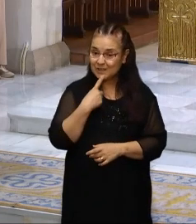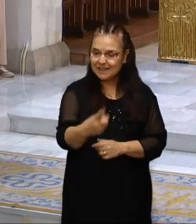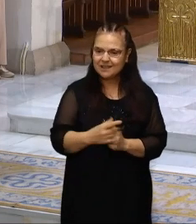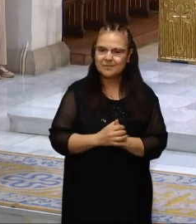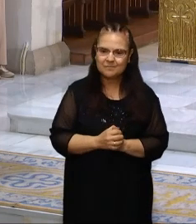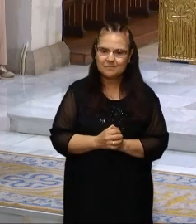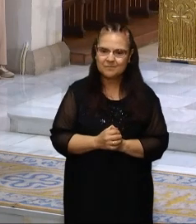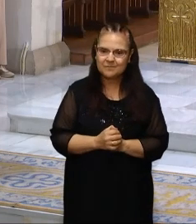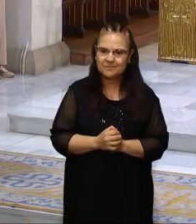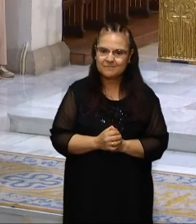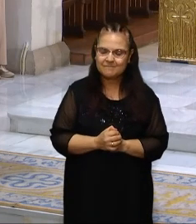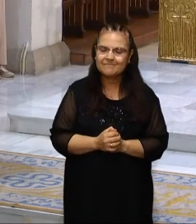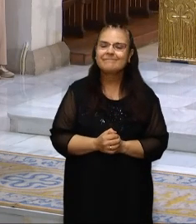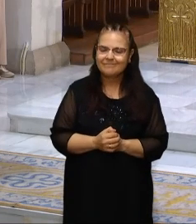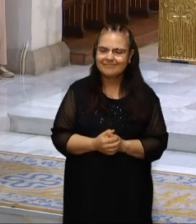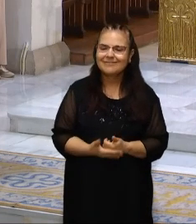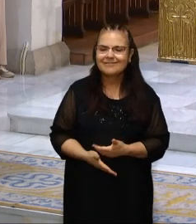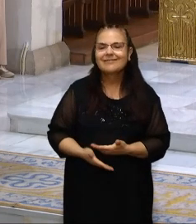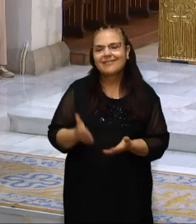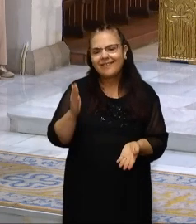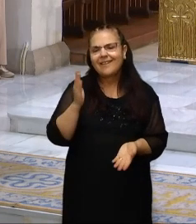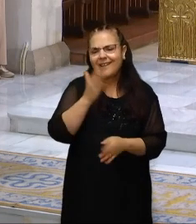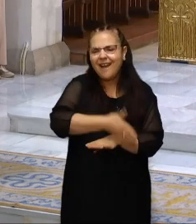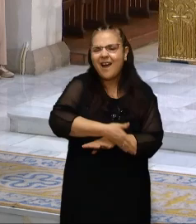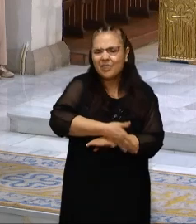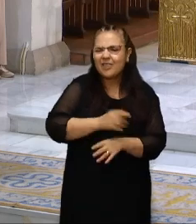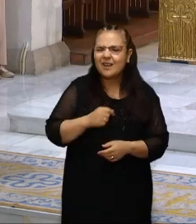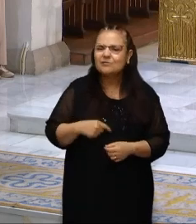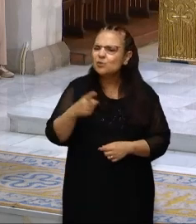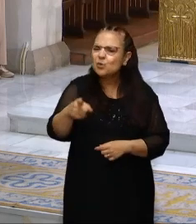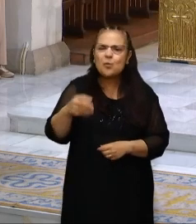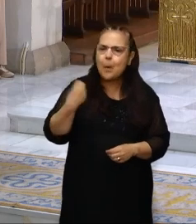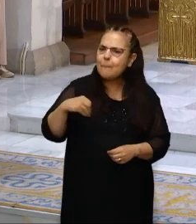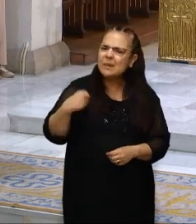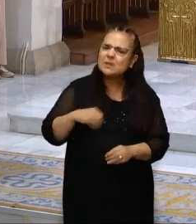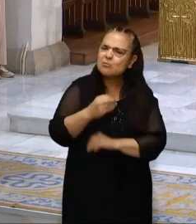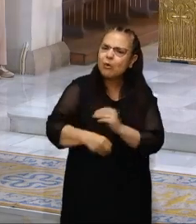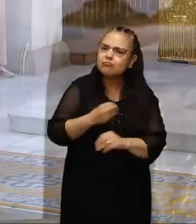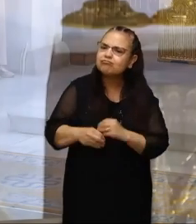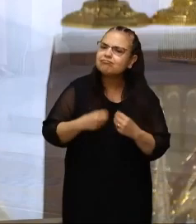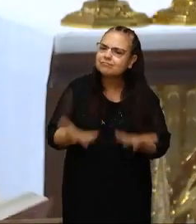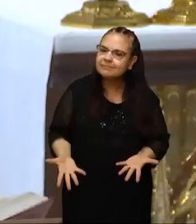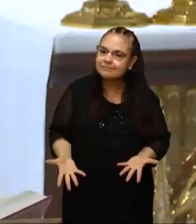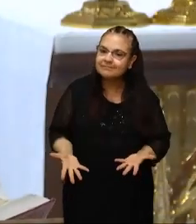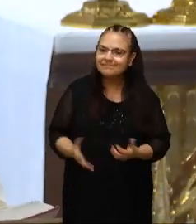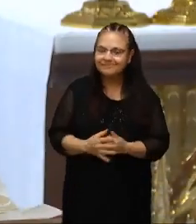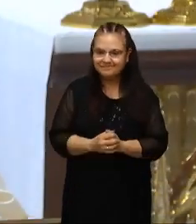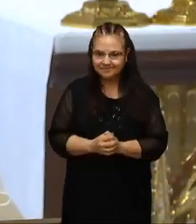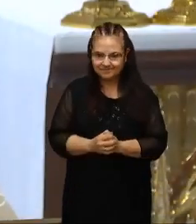dijo: Anda y haz tú lo mismo.